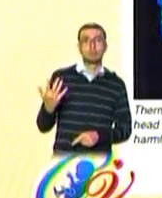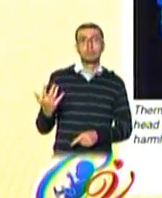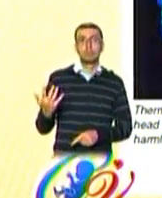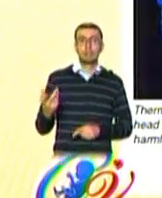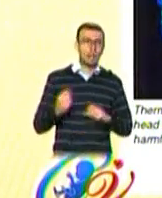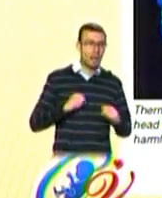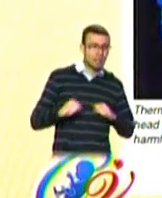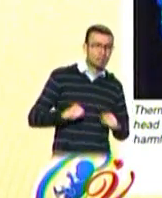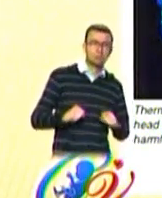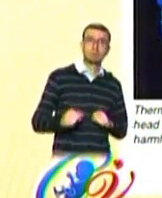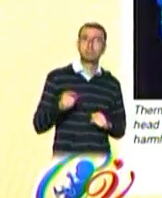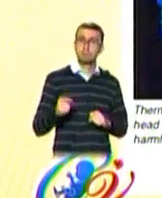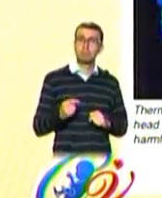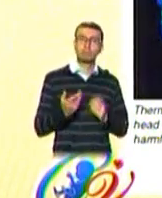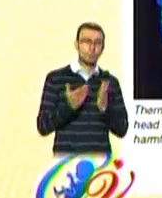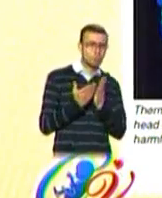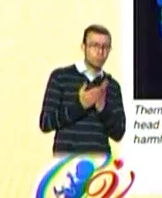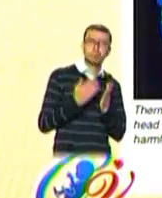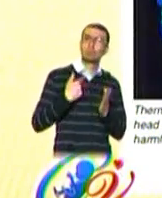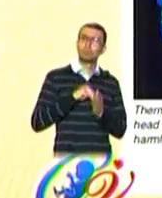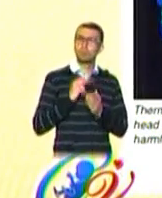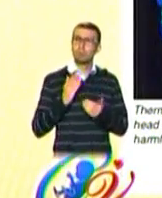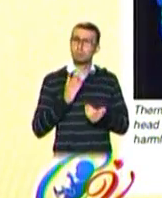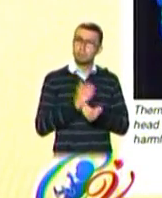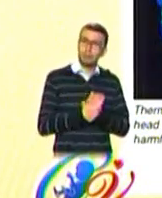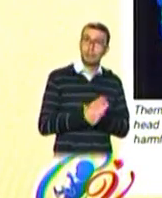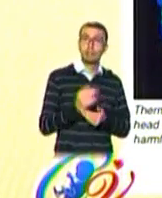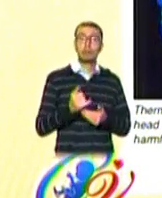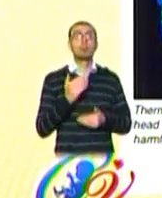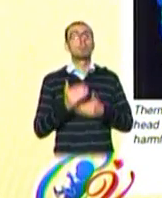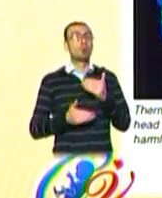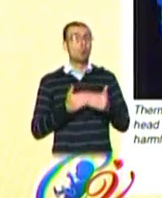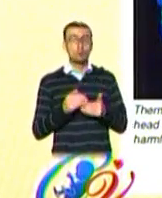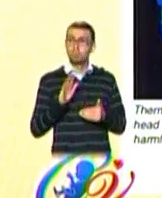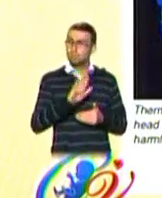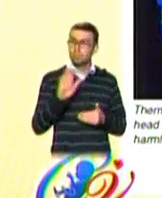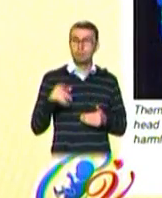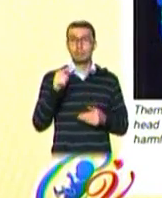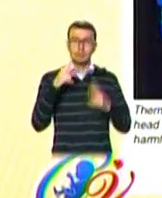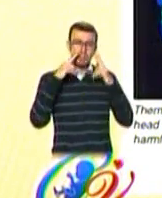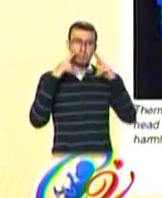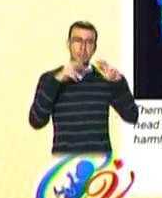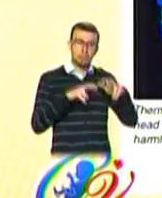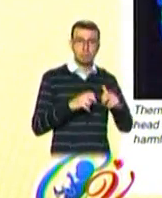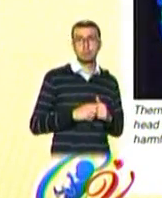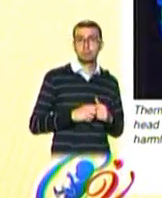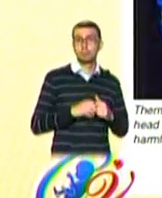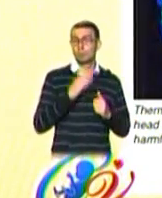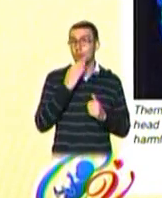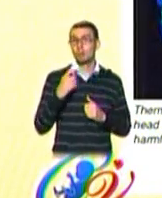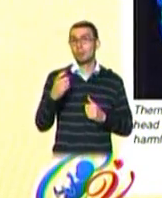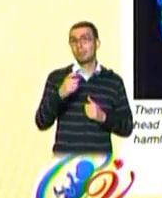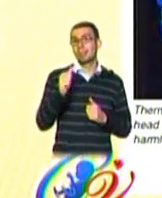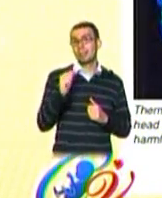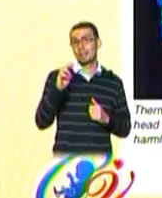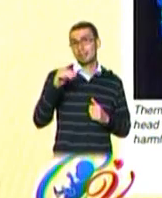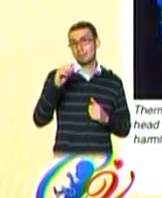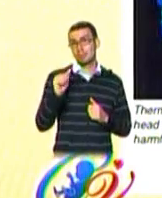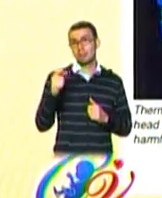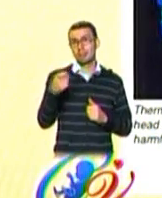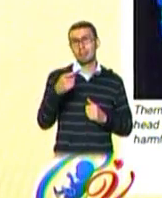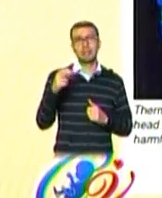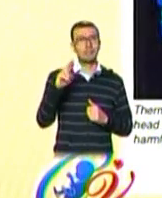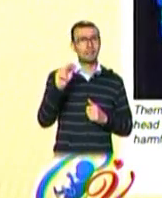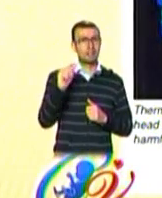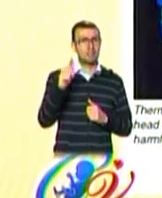actividades académicas estamos es para que ustedes sigan en el proceso de investigación. Equipos como la gammagrafía, por ejemplo, que nos dicen a nosotros tiene un tumor